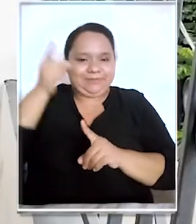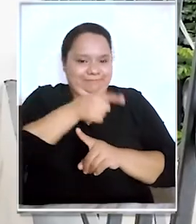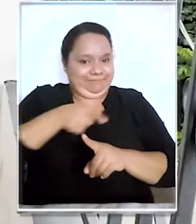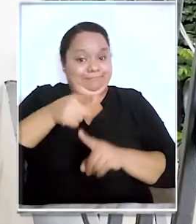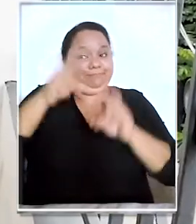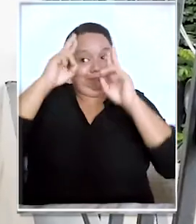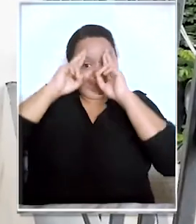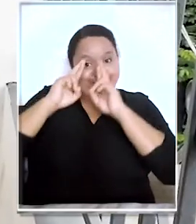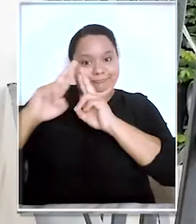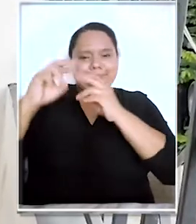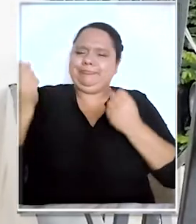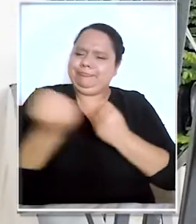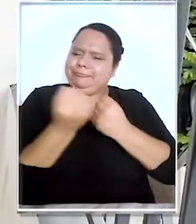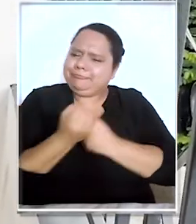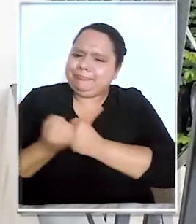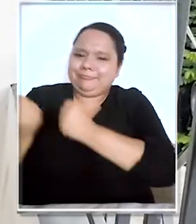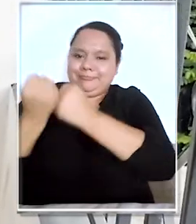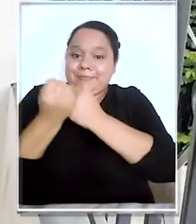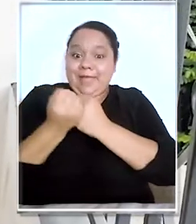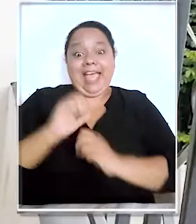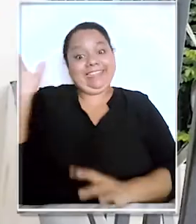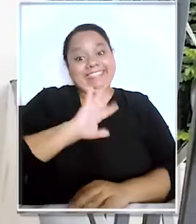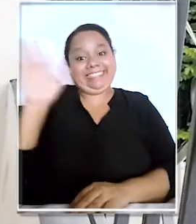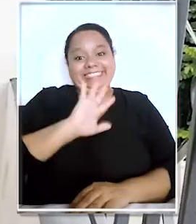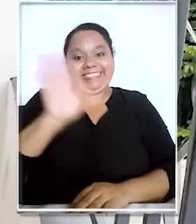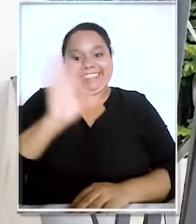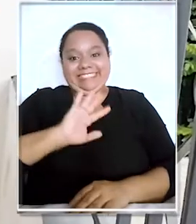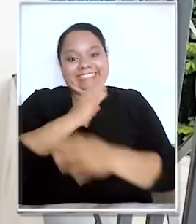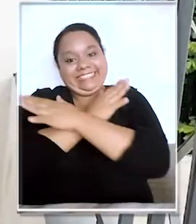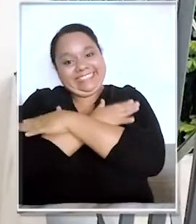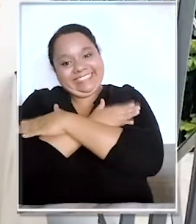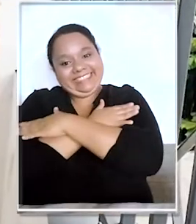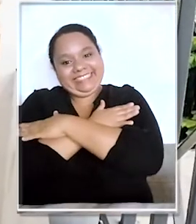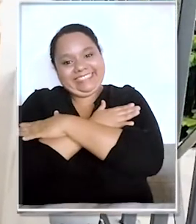debemos respetarlos y apoyarles. Así que hasta pronto.